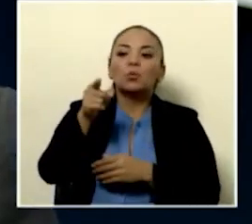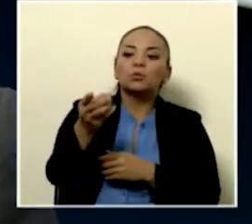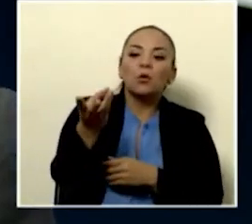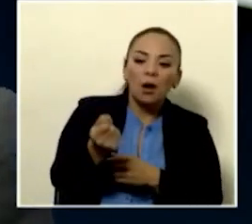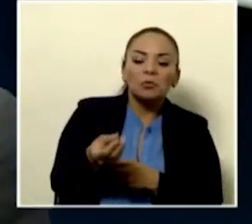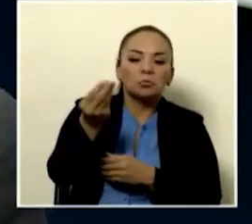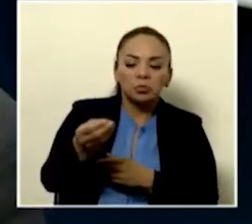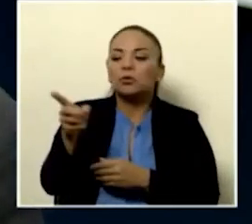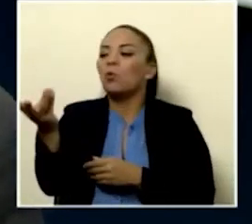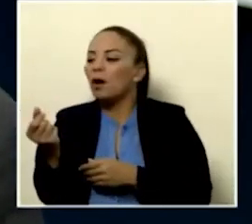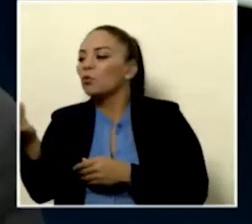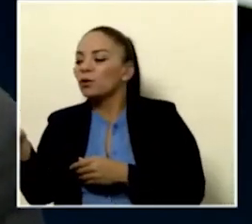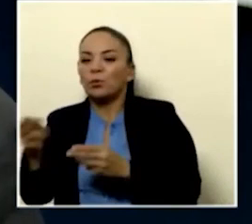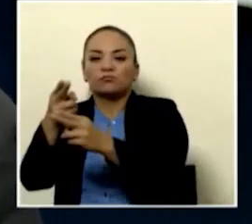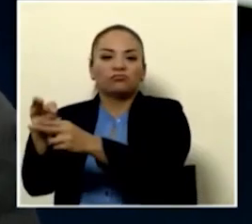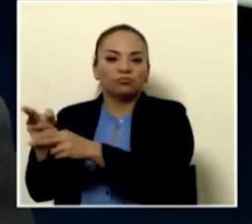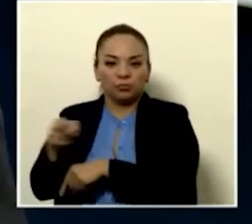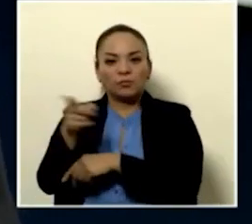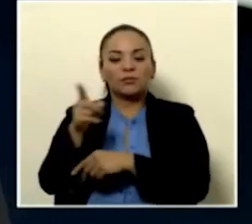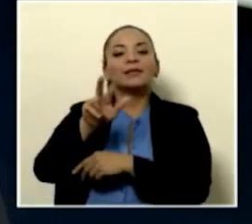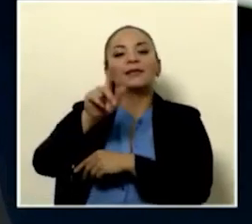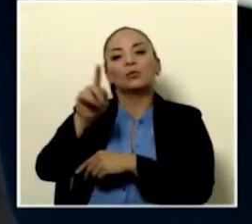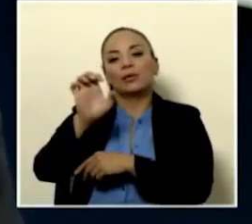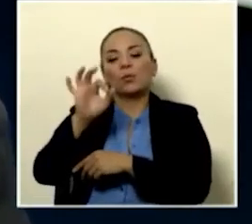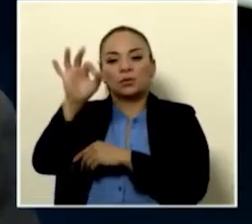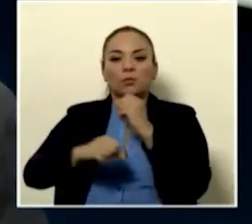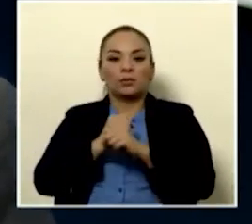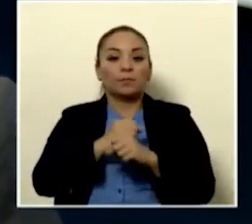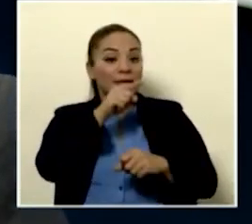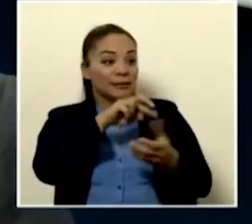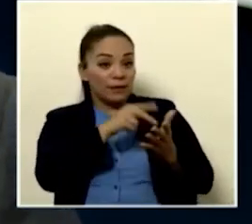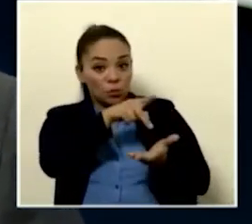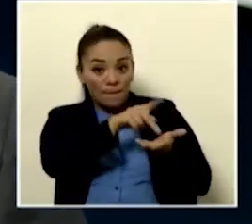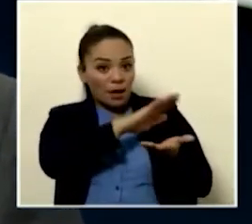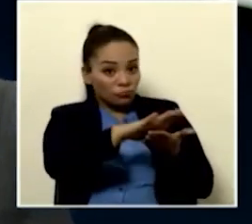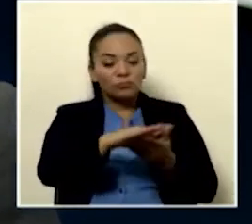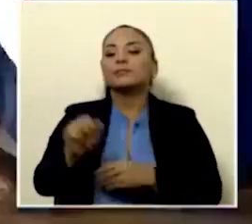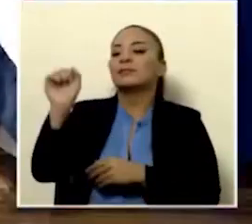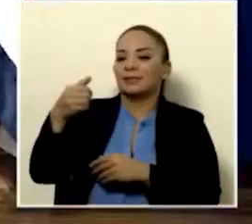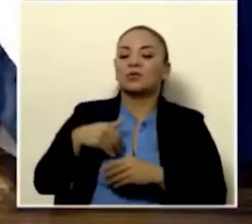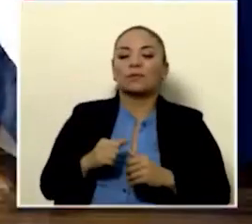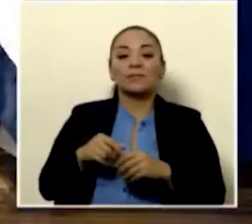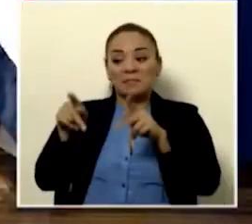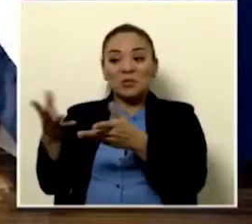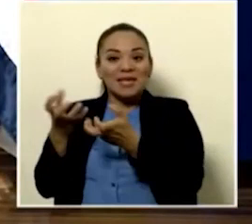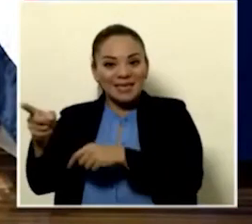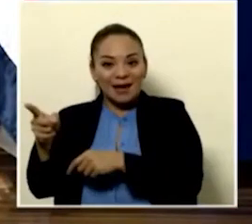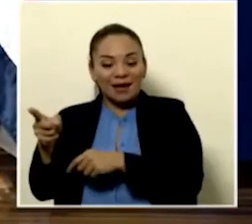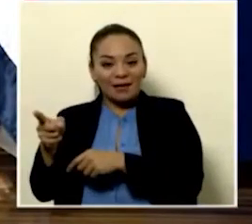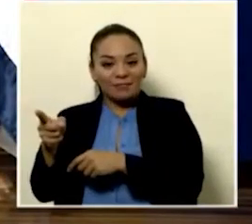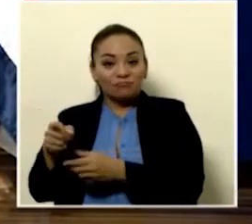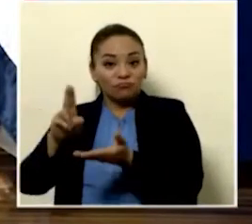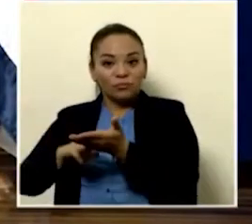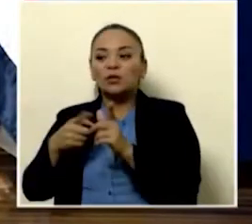el 31 de enero del próximo año. Y eso se paga de contado, ¿ah? Sí, señor. El que la quiere la paga de